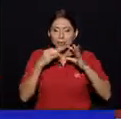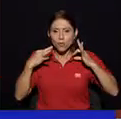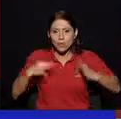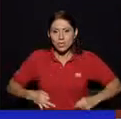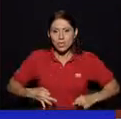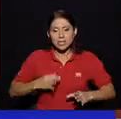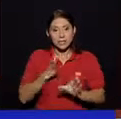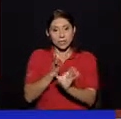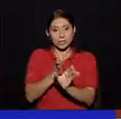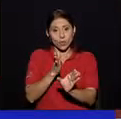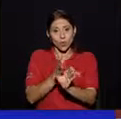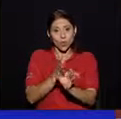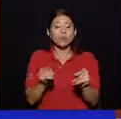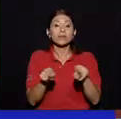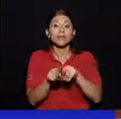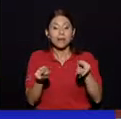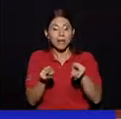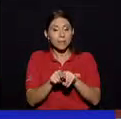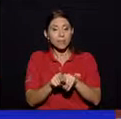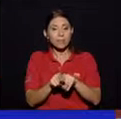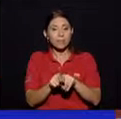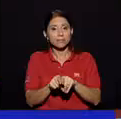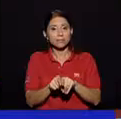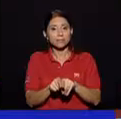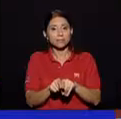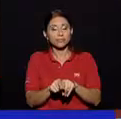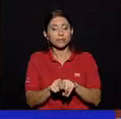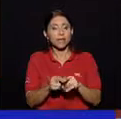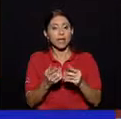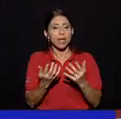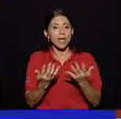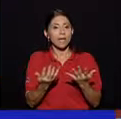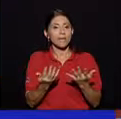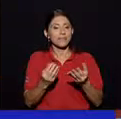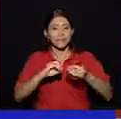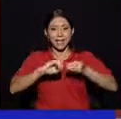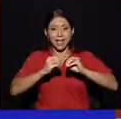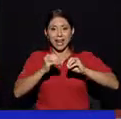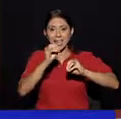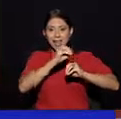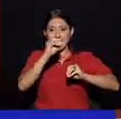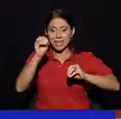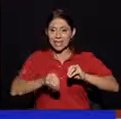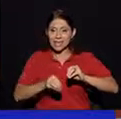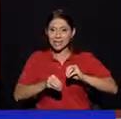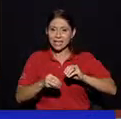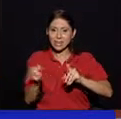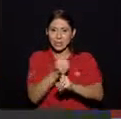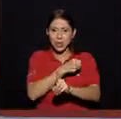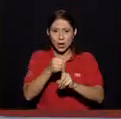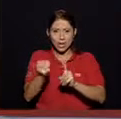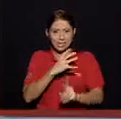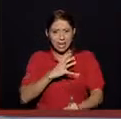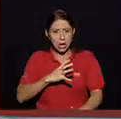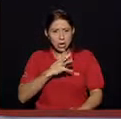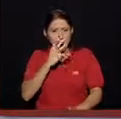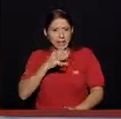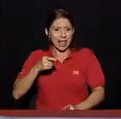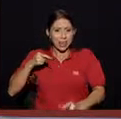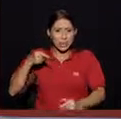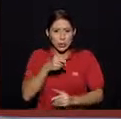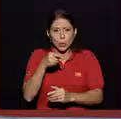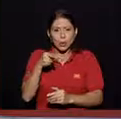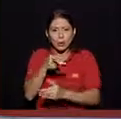físico, psicológico que conocíamos, sino que también, ¿verdad?, el índice de violencia o de crueldad y hasta de